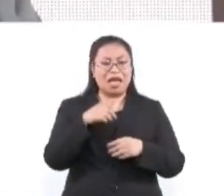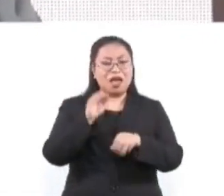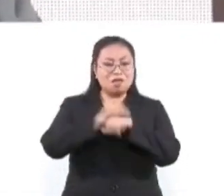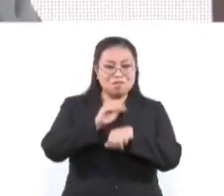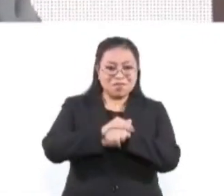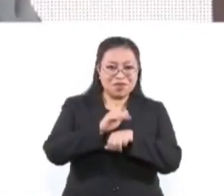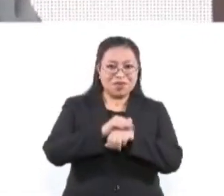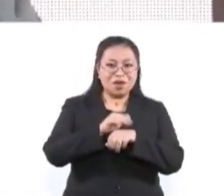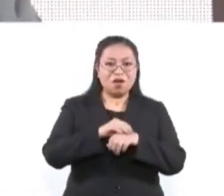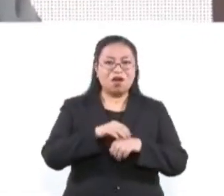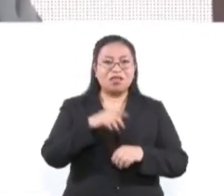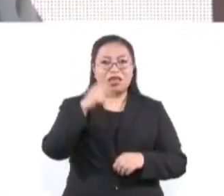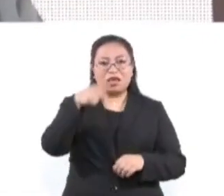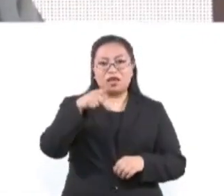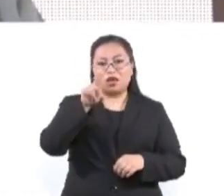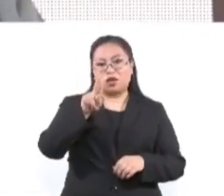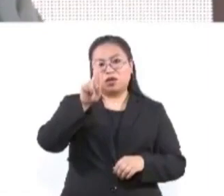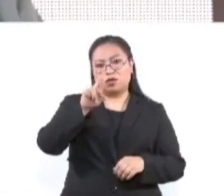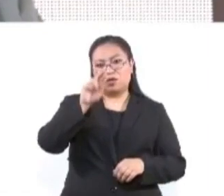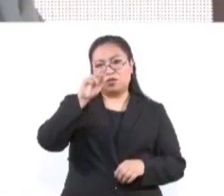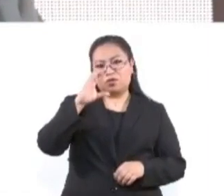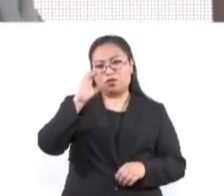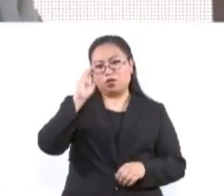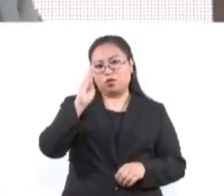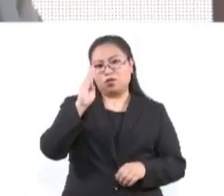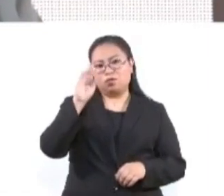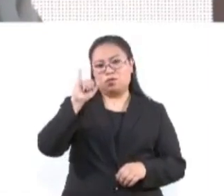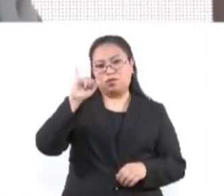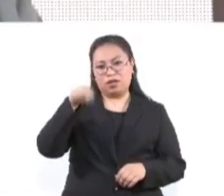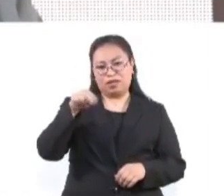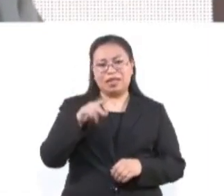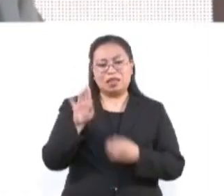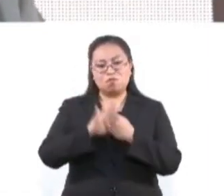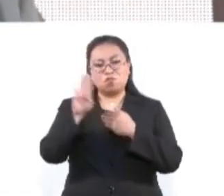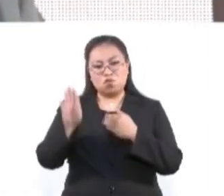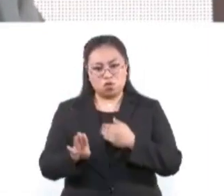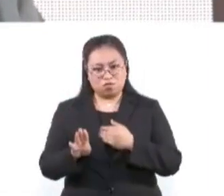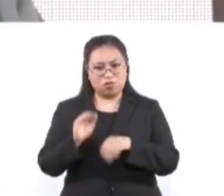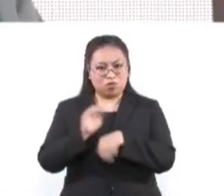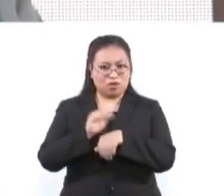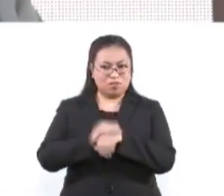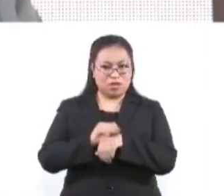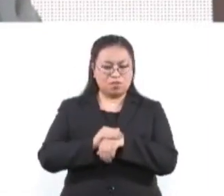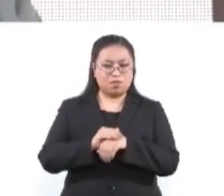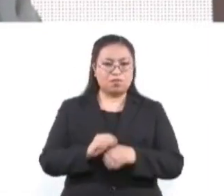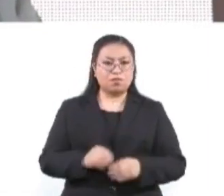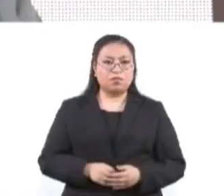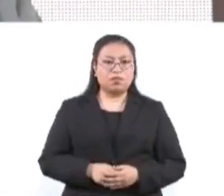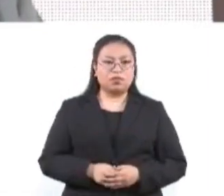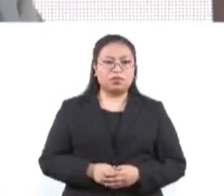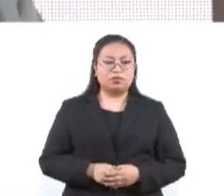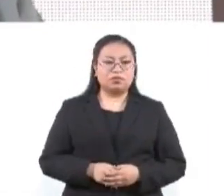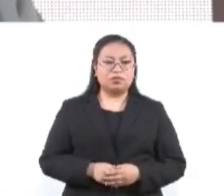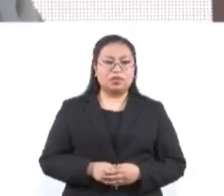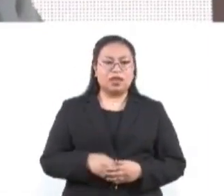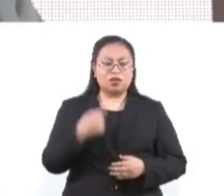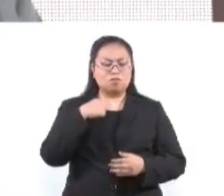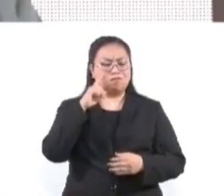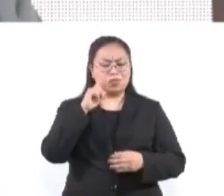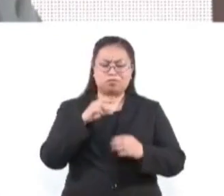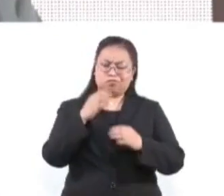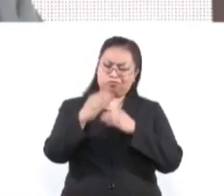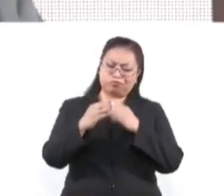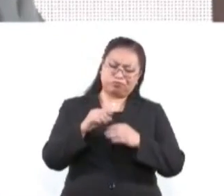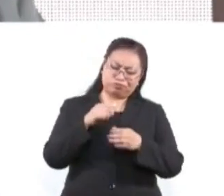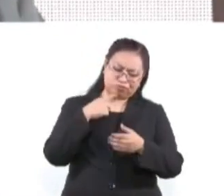Cobain, el cantante de Nirvana, acerca de la muerte de Kurt Cobain. Y en uno de los fragmentos de